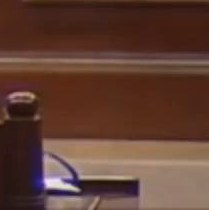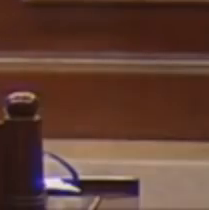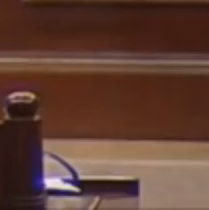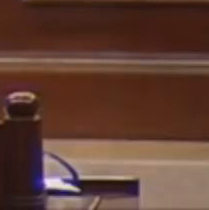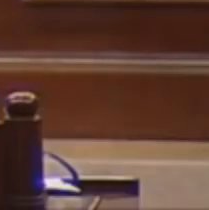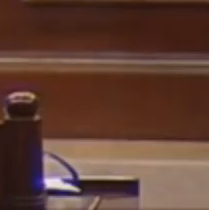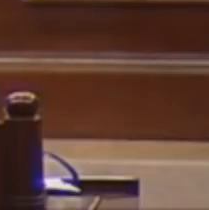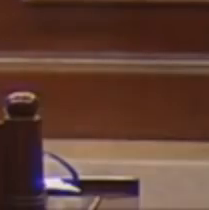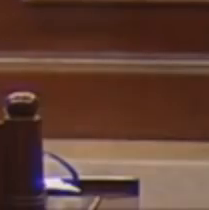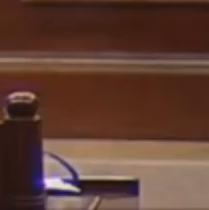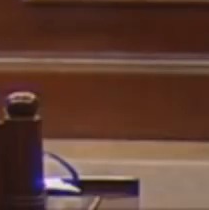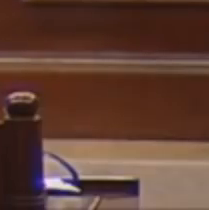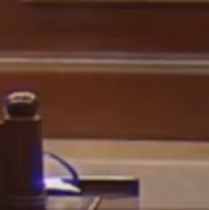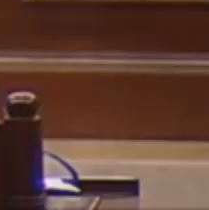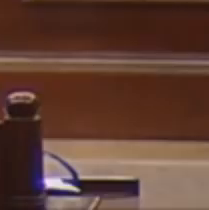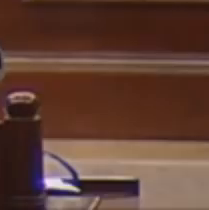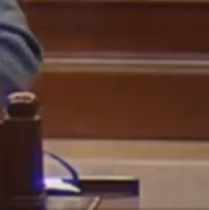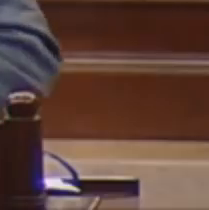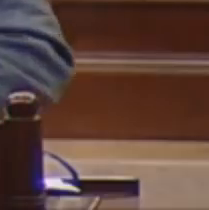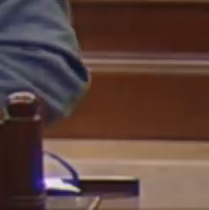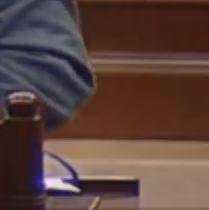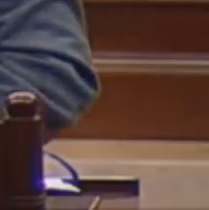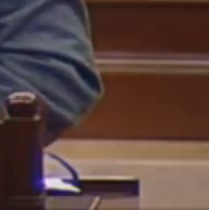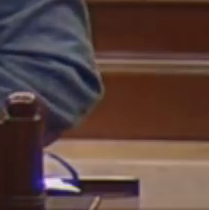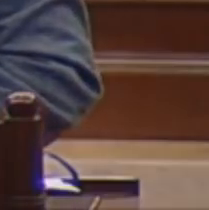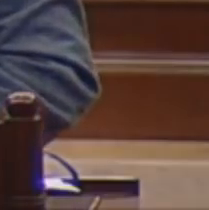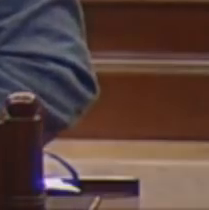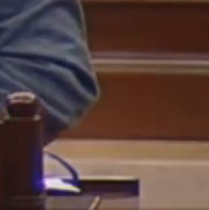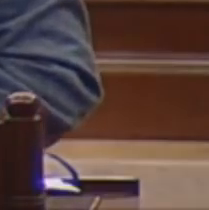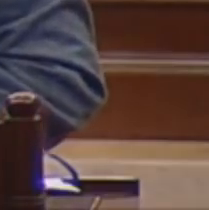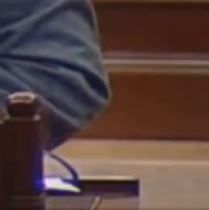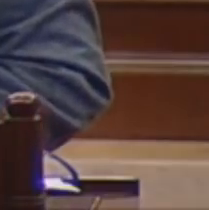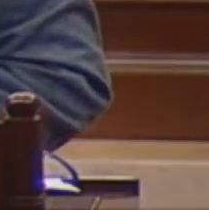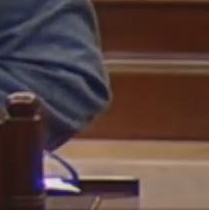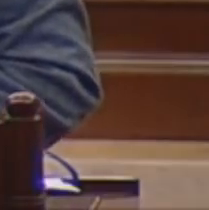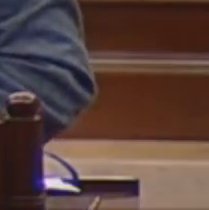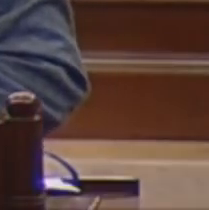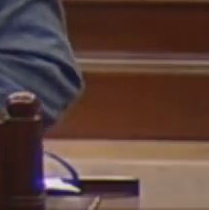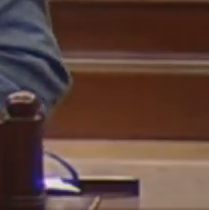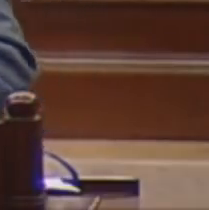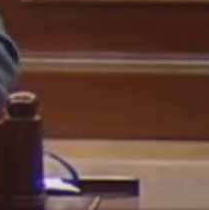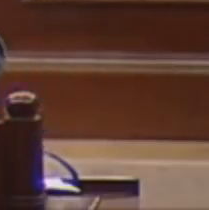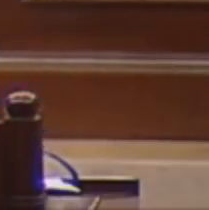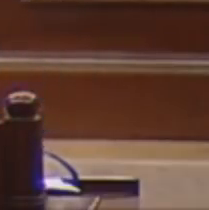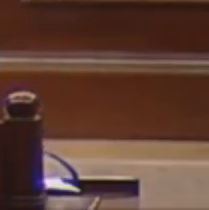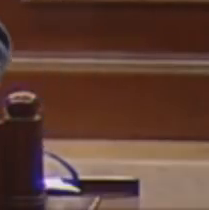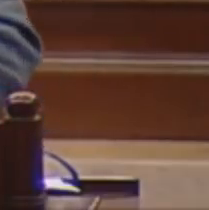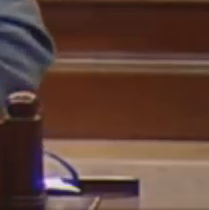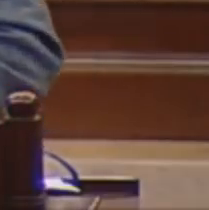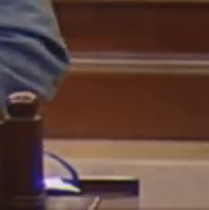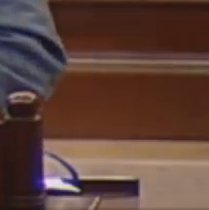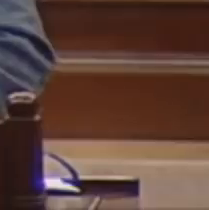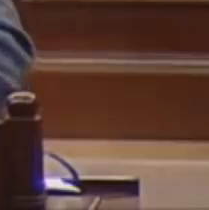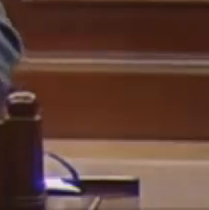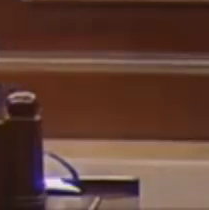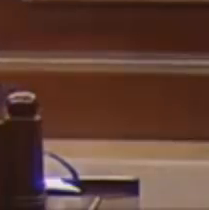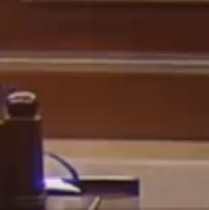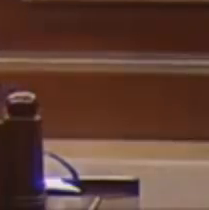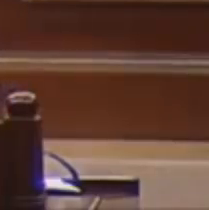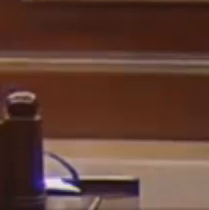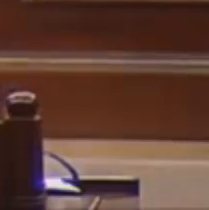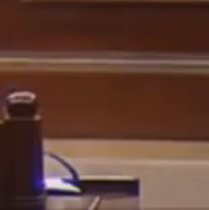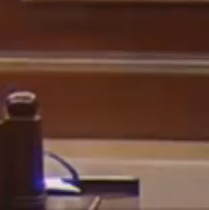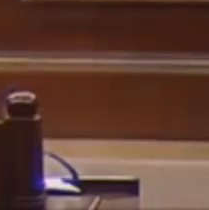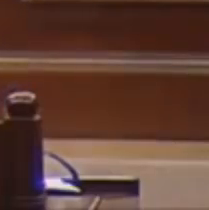este país. Hemos venido a hacer las cosas justas, correctas, legales, honestas, como nunca en el